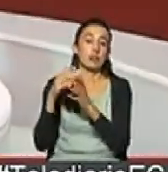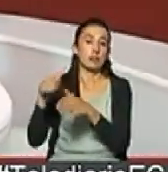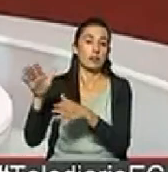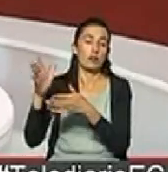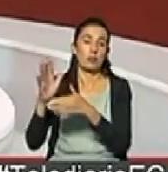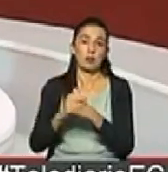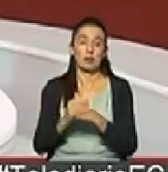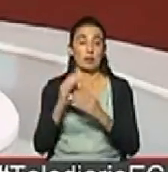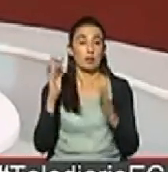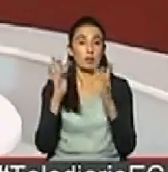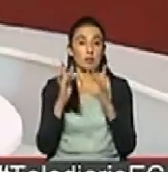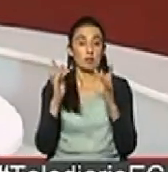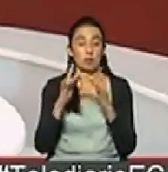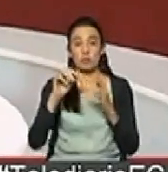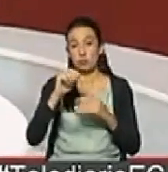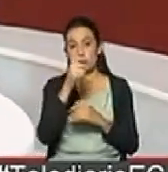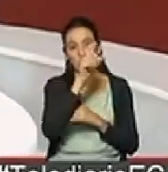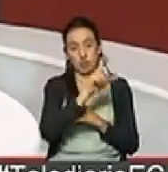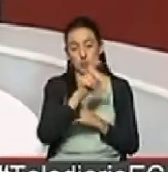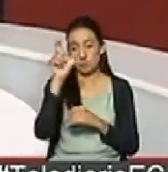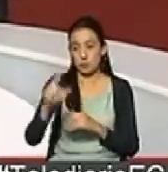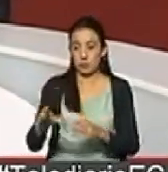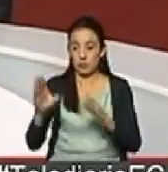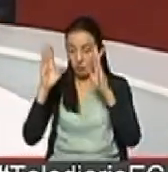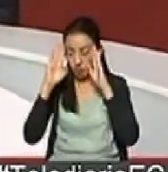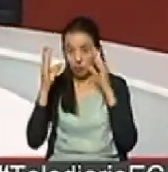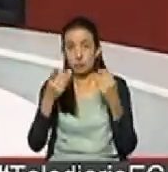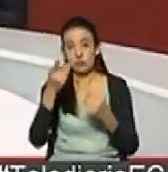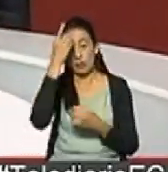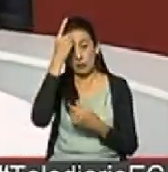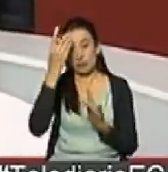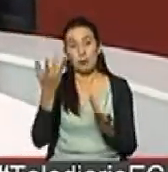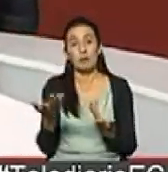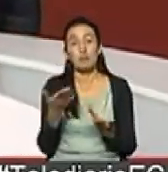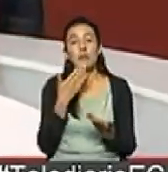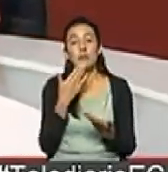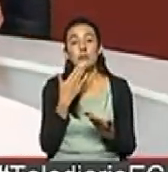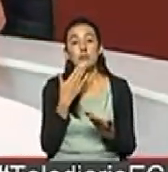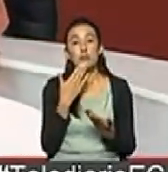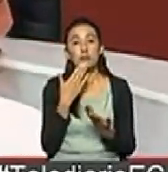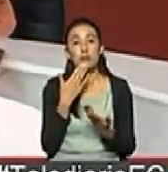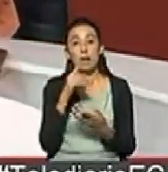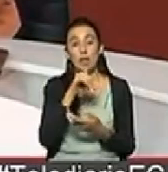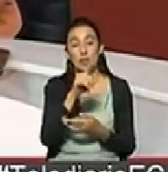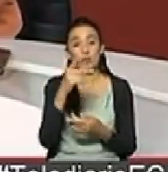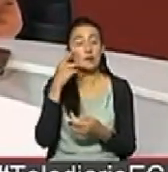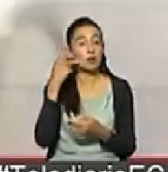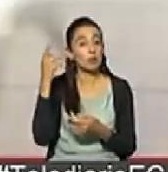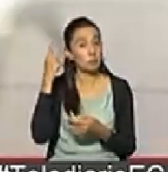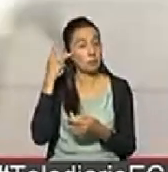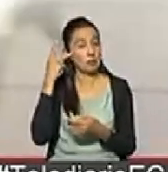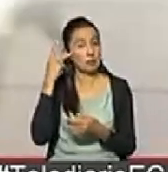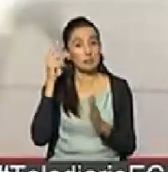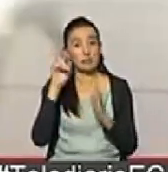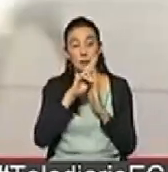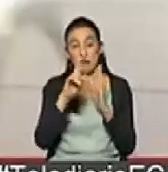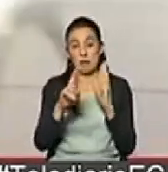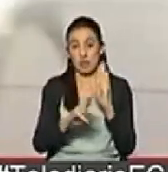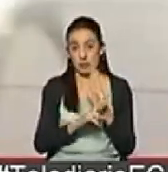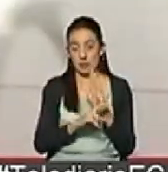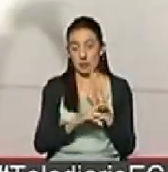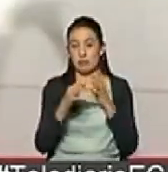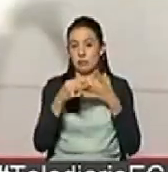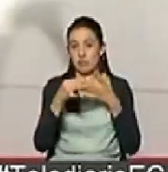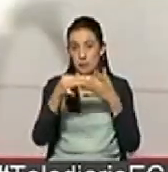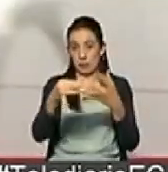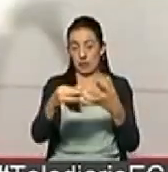estar conectado con otras personas, pero no con lo que tienen que hacer. Entonces ahí está la capacidad que podamos tener como adultos en